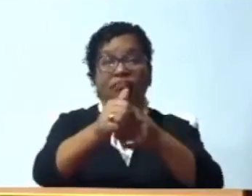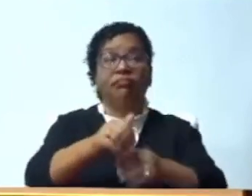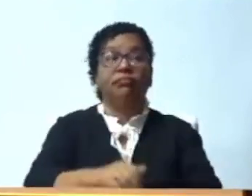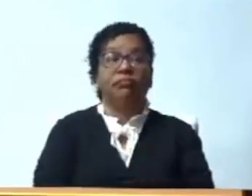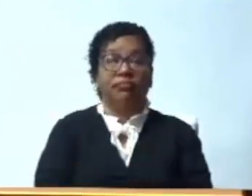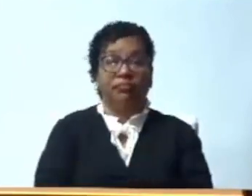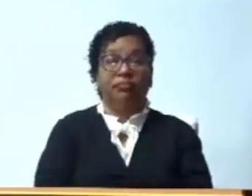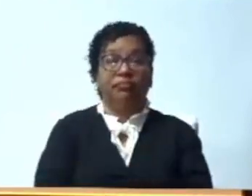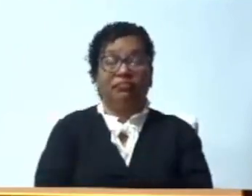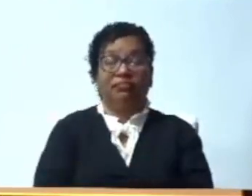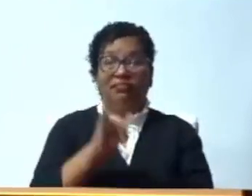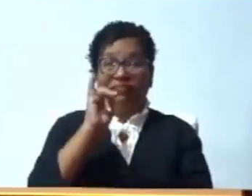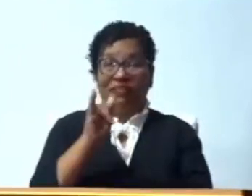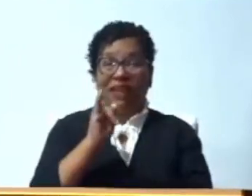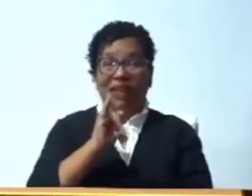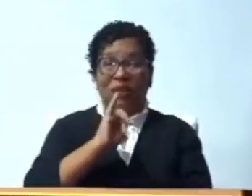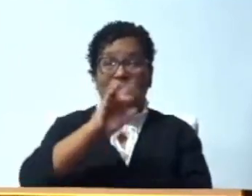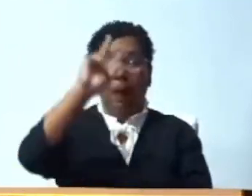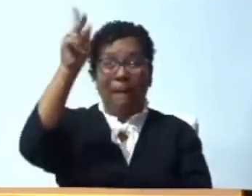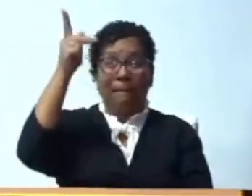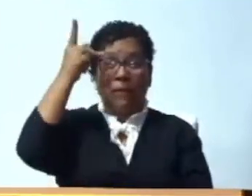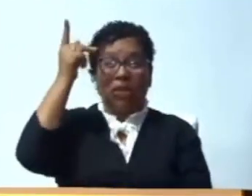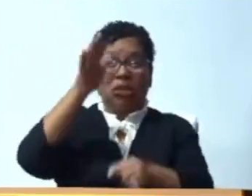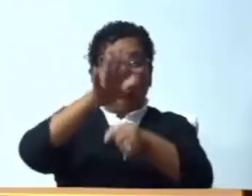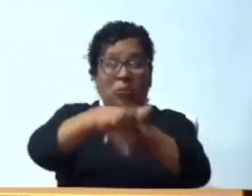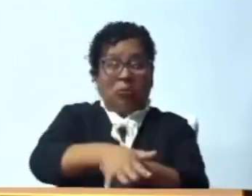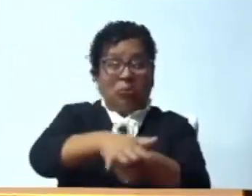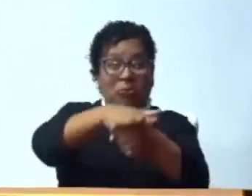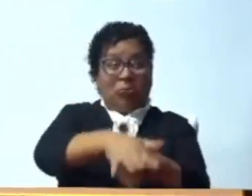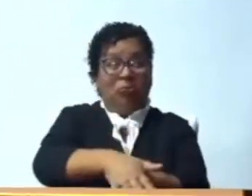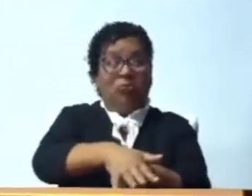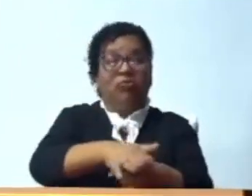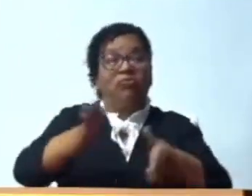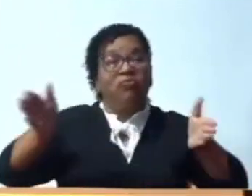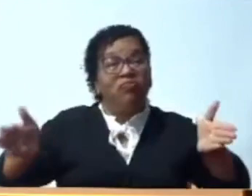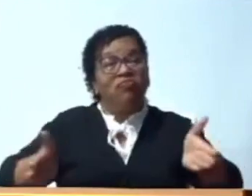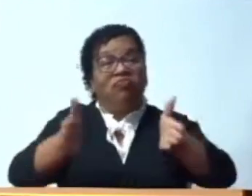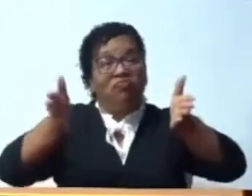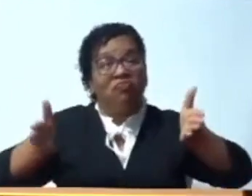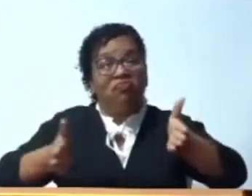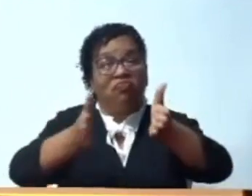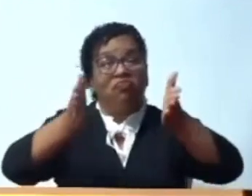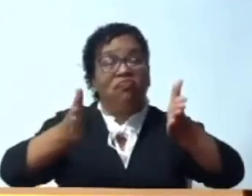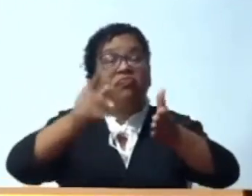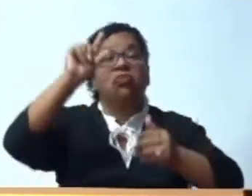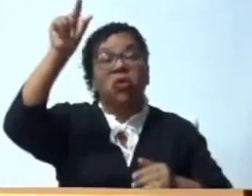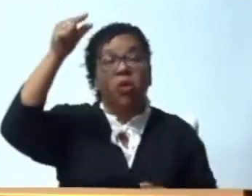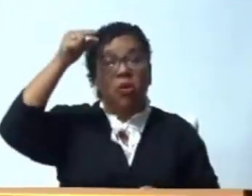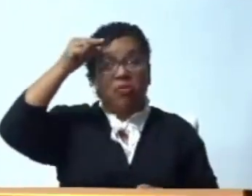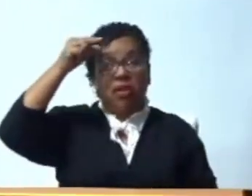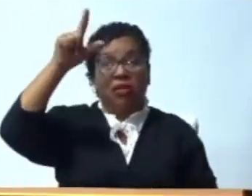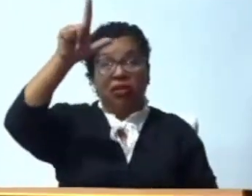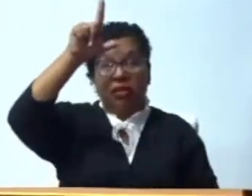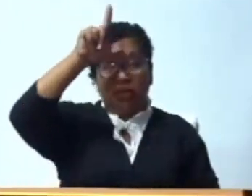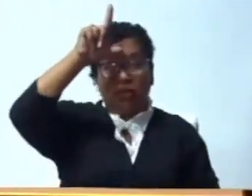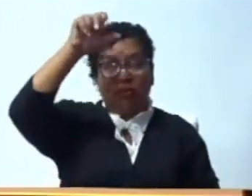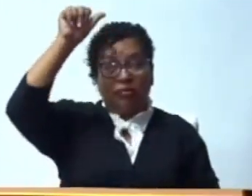esta represión política promovida por el gobierno de Luis abinader